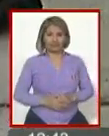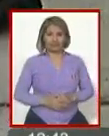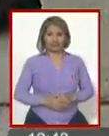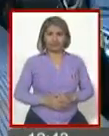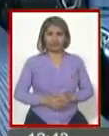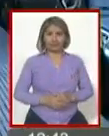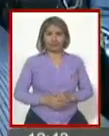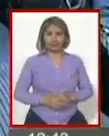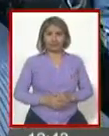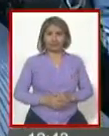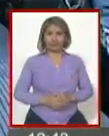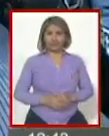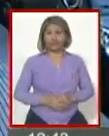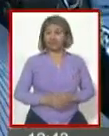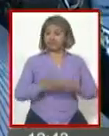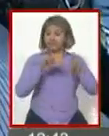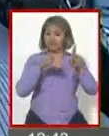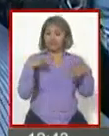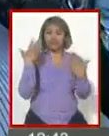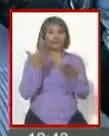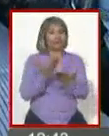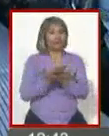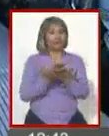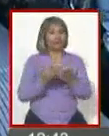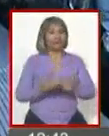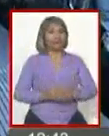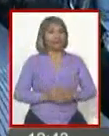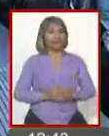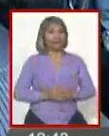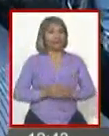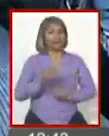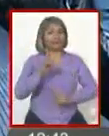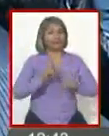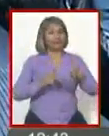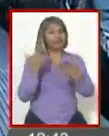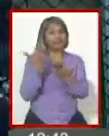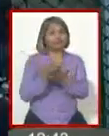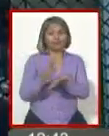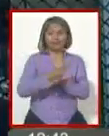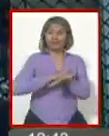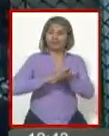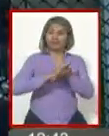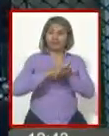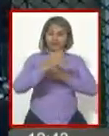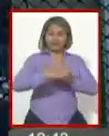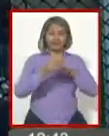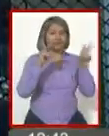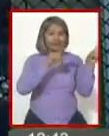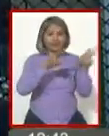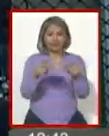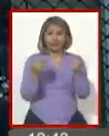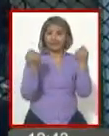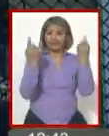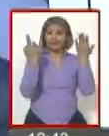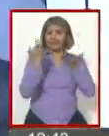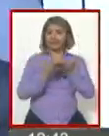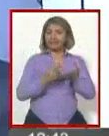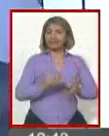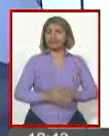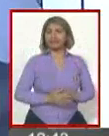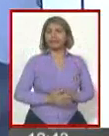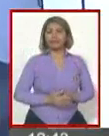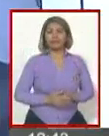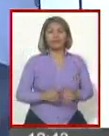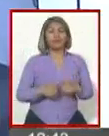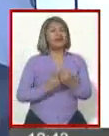¿cómo descubren este hecho? No, la persona que viene inicialmente a hacer la limpieza y acomodar la oficina, ella se percató, digamos, esta situación.